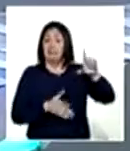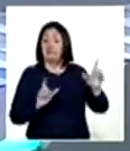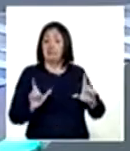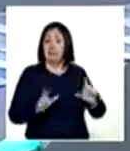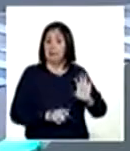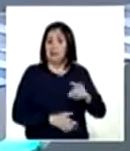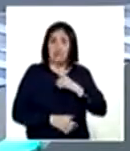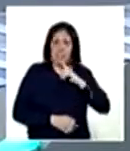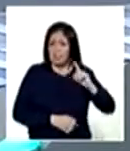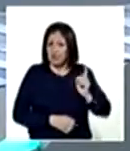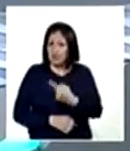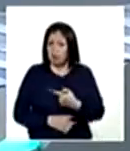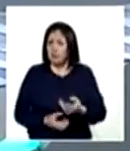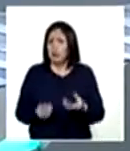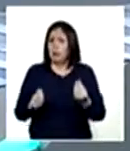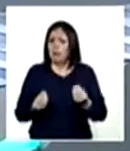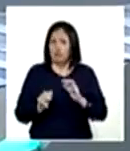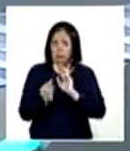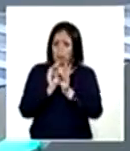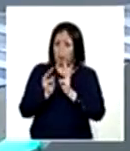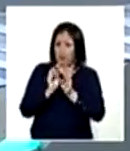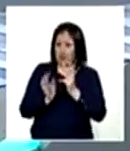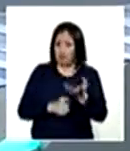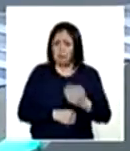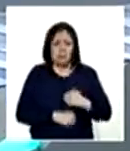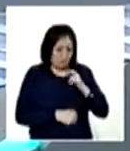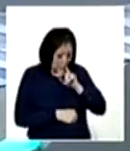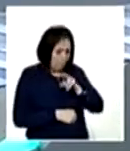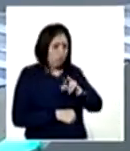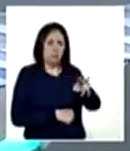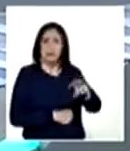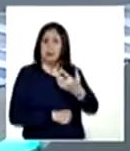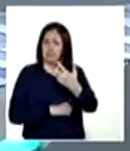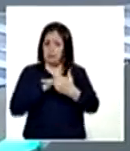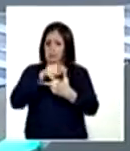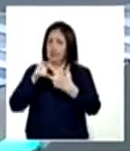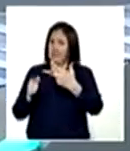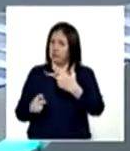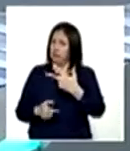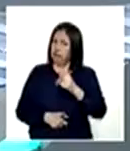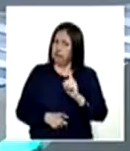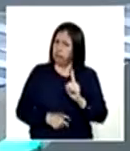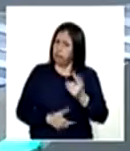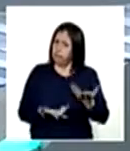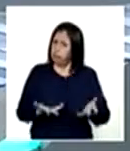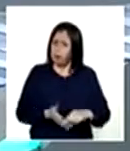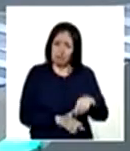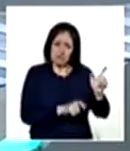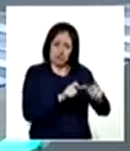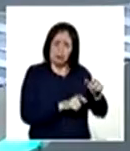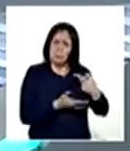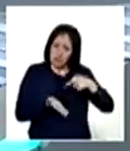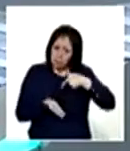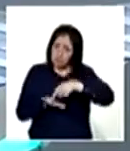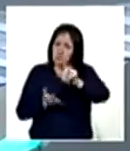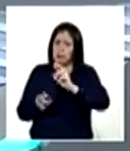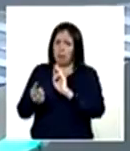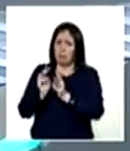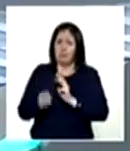denuncias siempre a través de nuestro WhatsApp. Y vamos a ver precisamente tres hechos insólitos captados por nuestros seguidores y enviados al